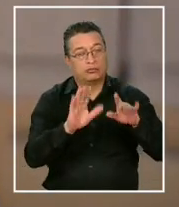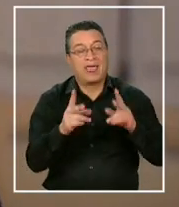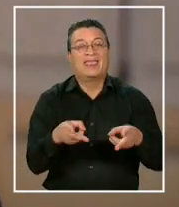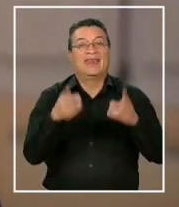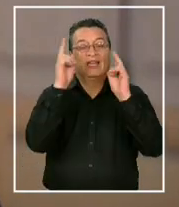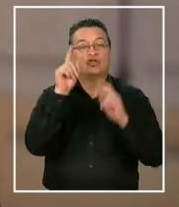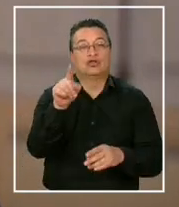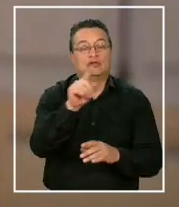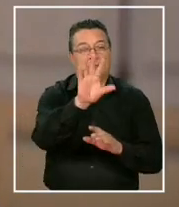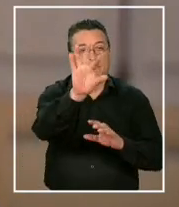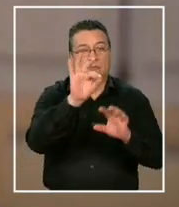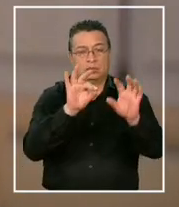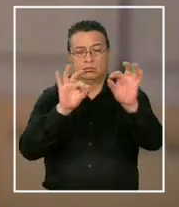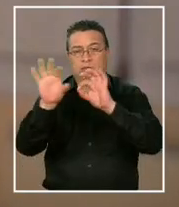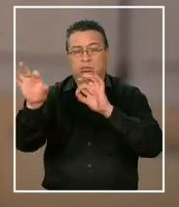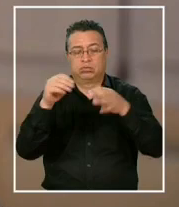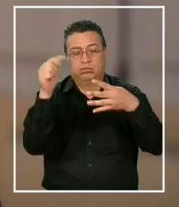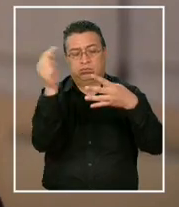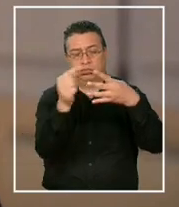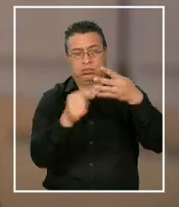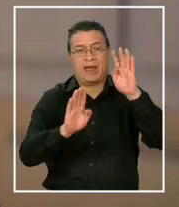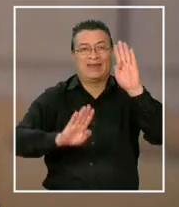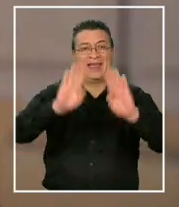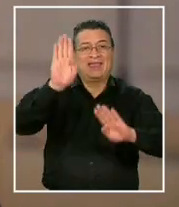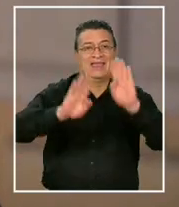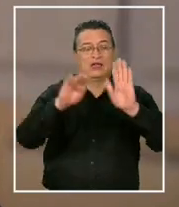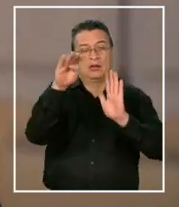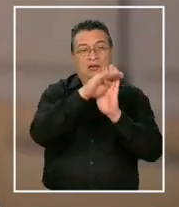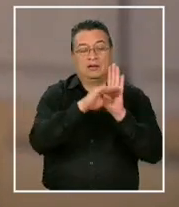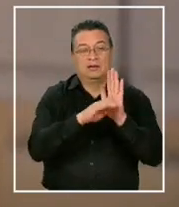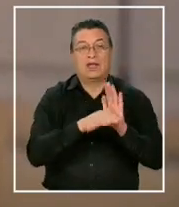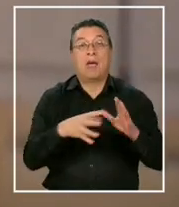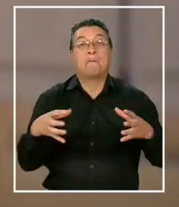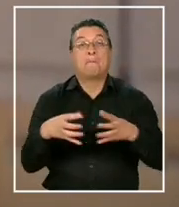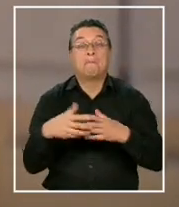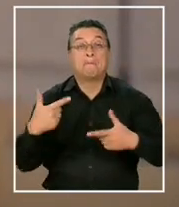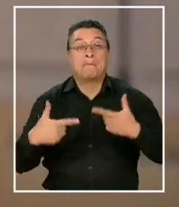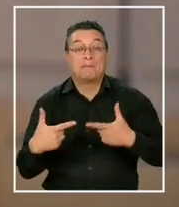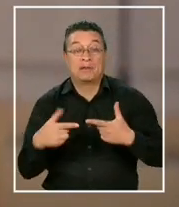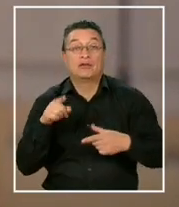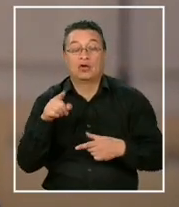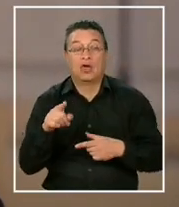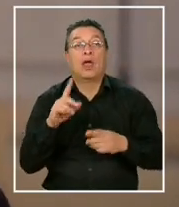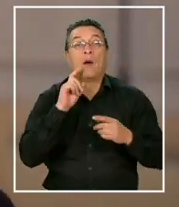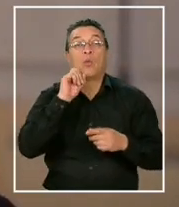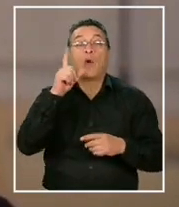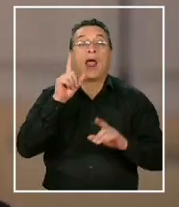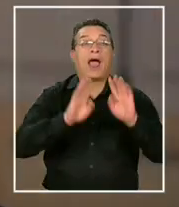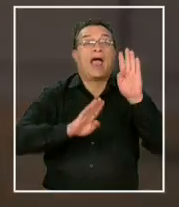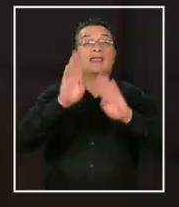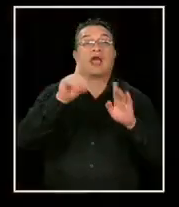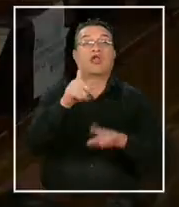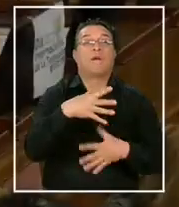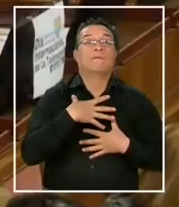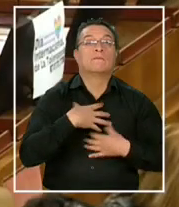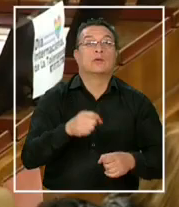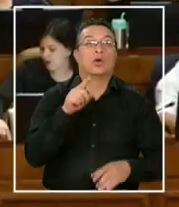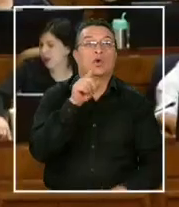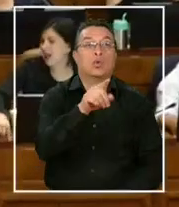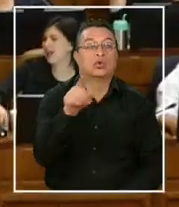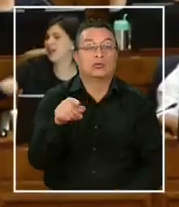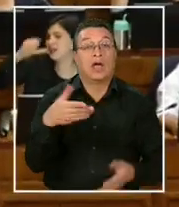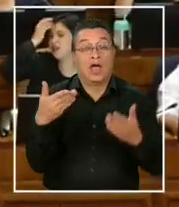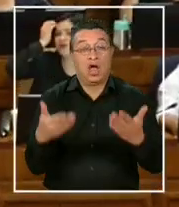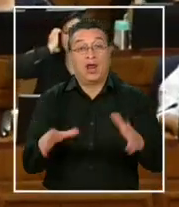día de elegir dentro del pool de candidatos que aparecen en la lista del partido o del pacto, qué candidato es el de su preferencia. El